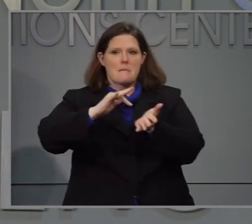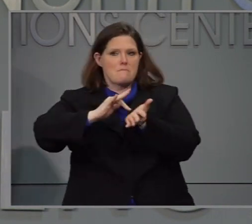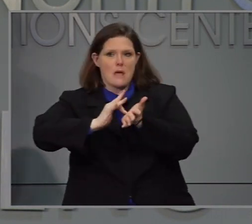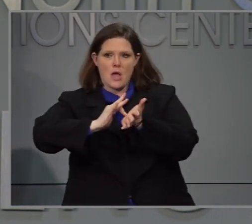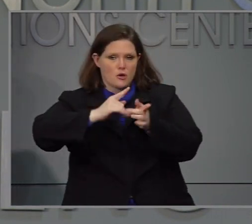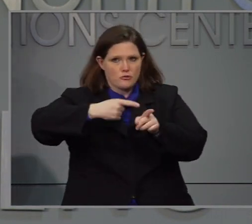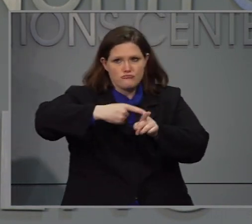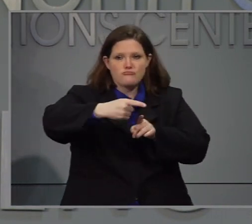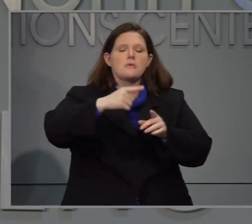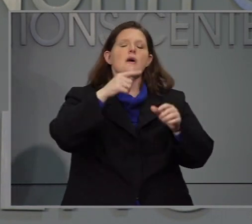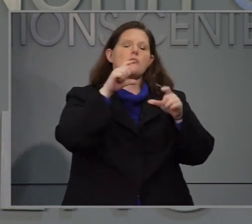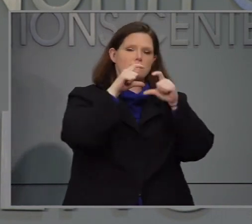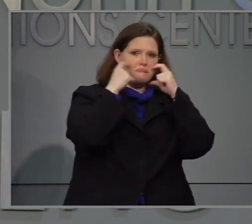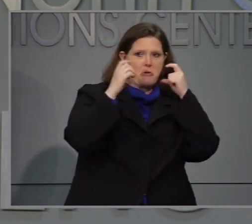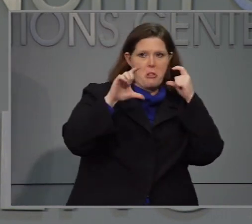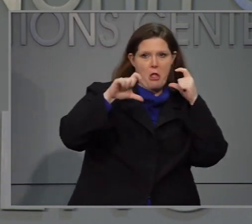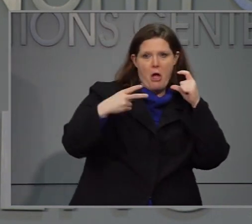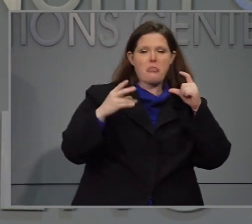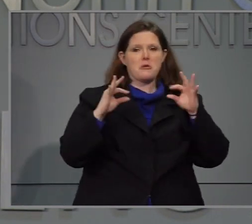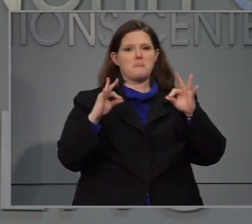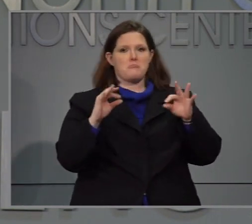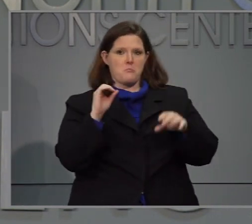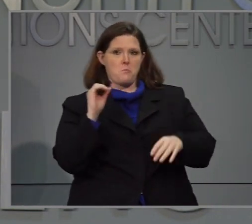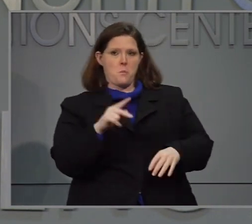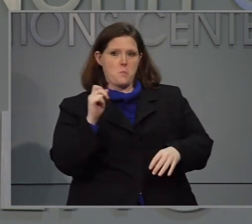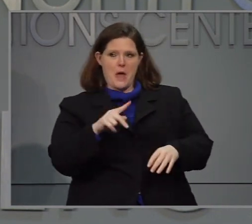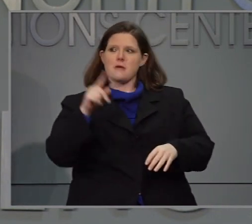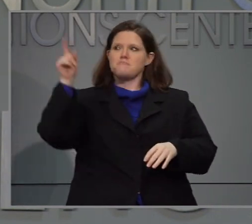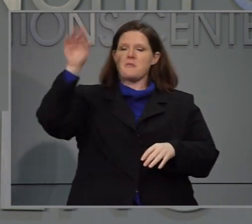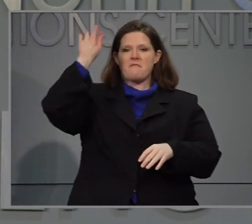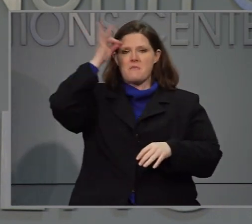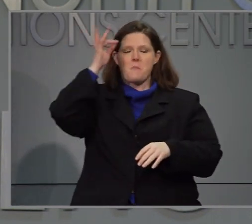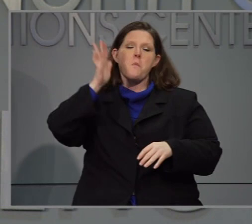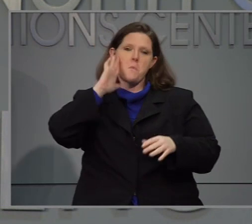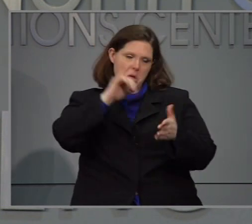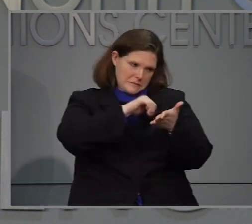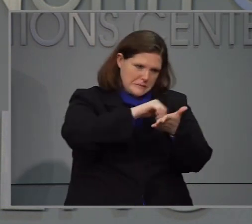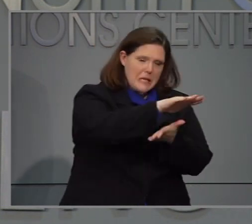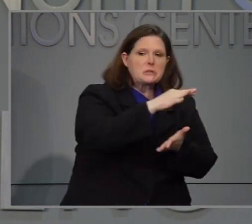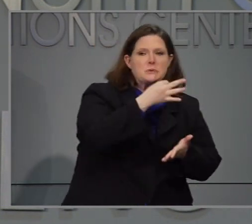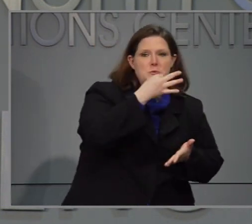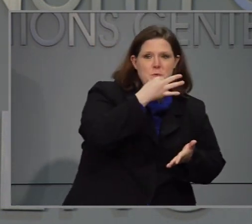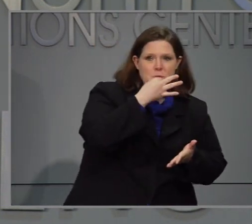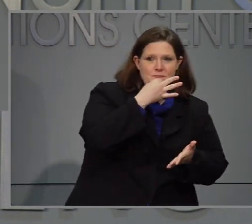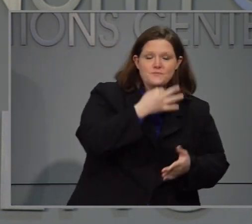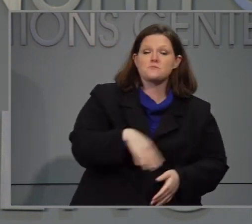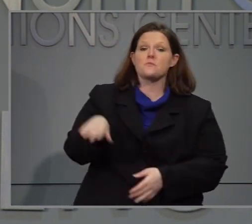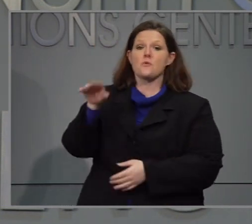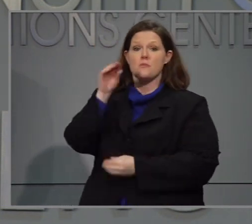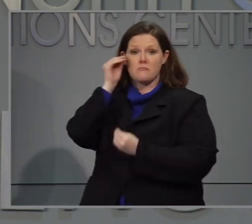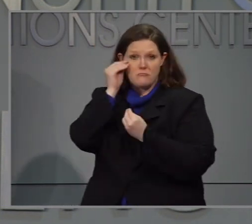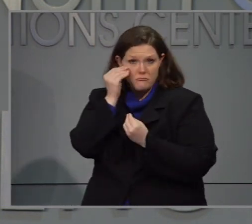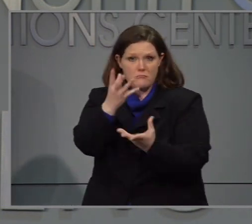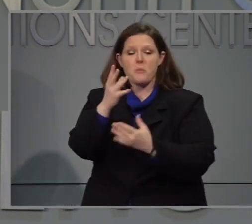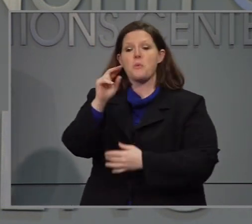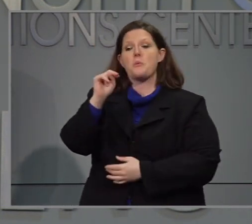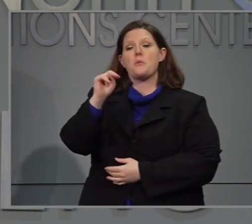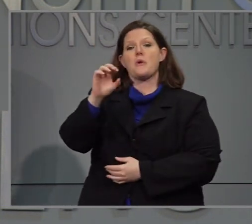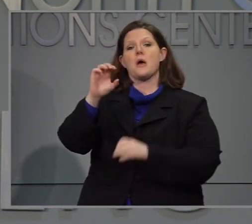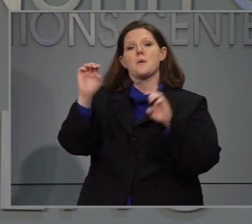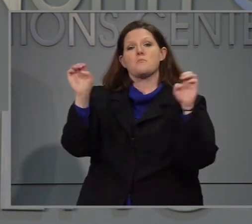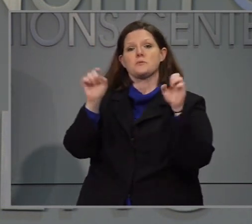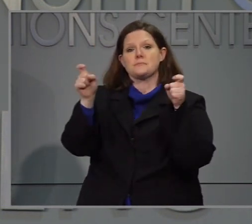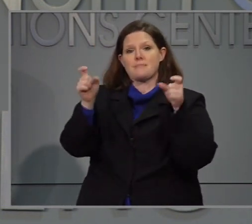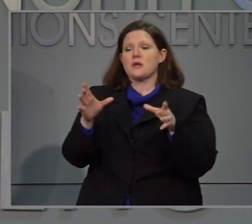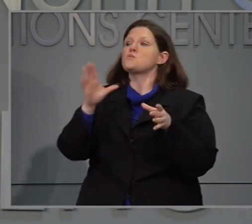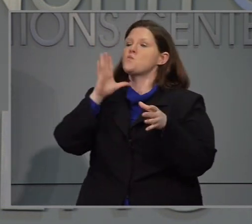necesitan mascarillas de clasificación médica y se enviarán directamente a las compañías. La Dirección de Emergencia